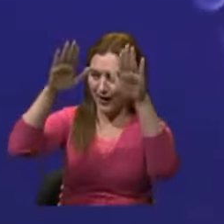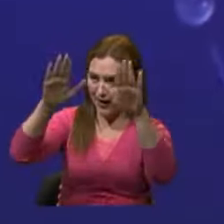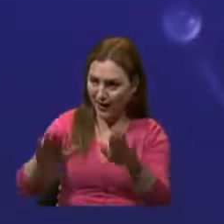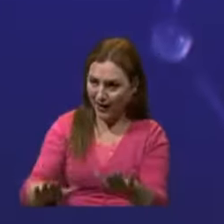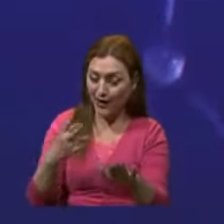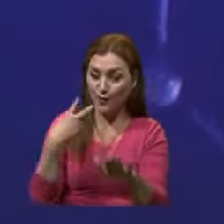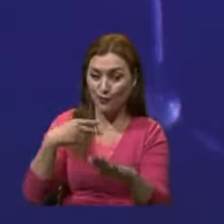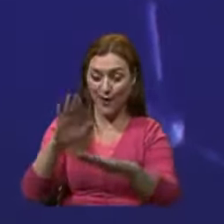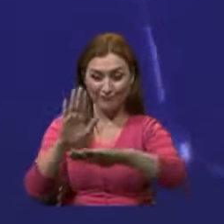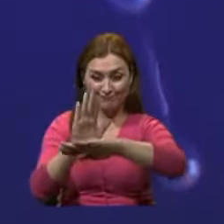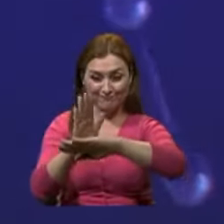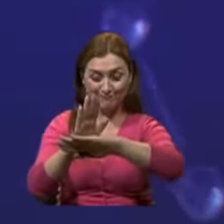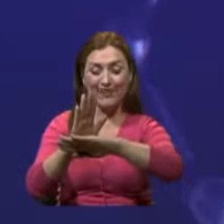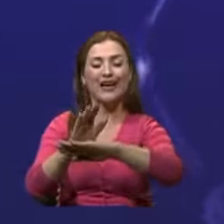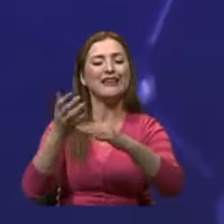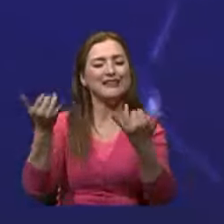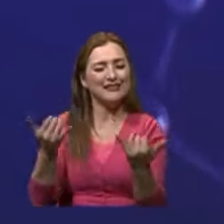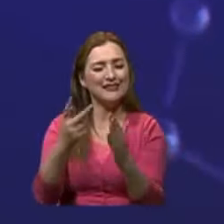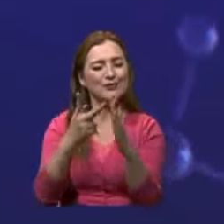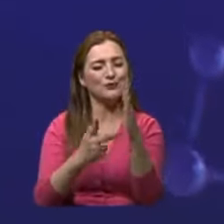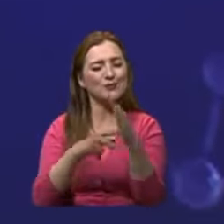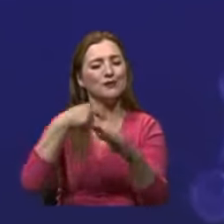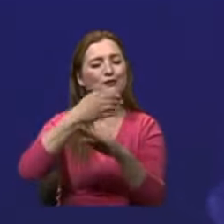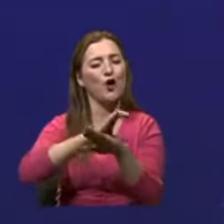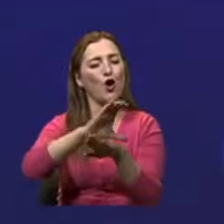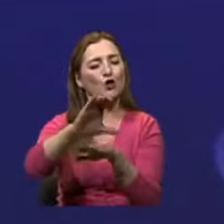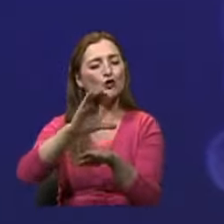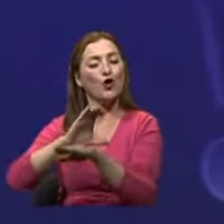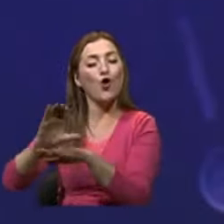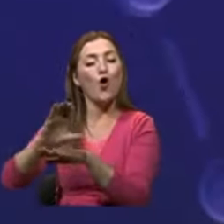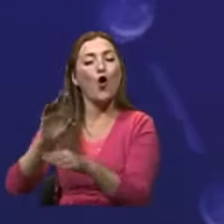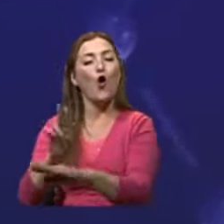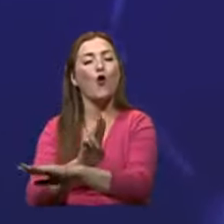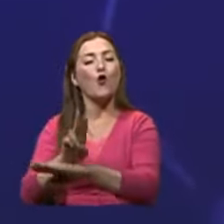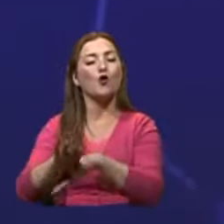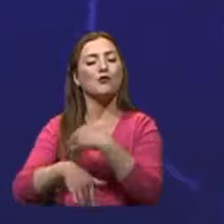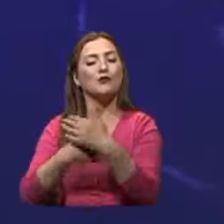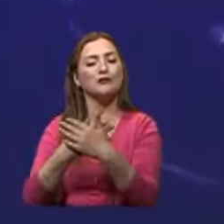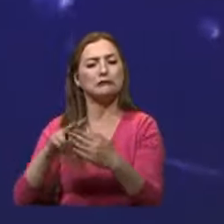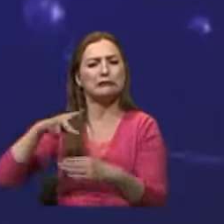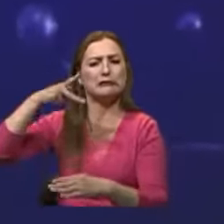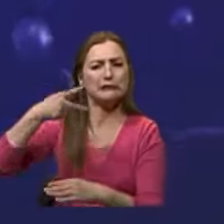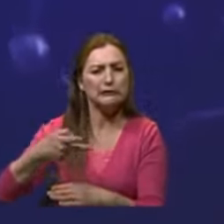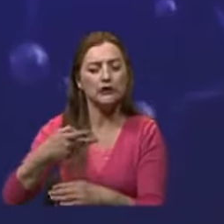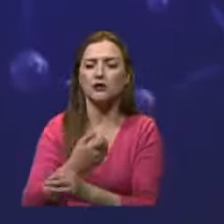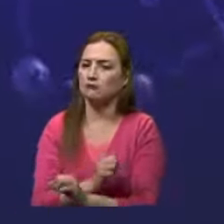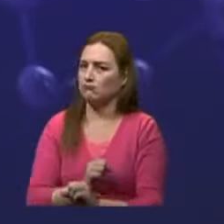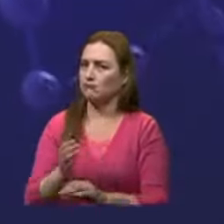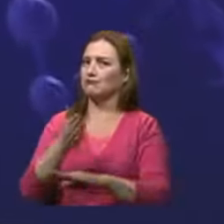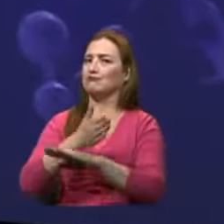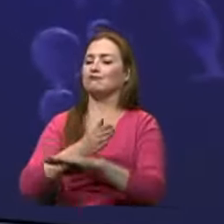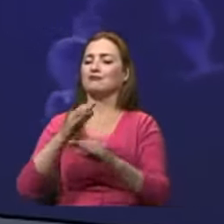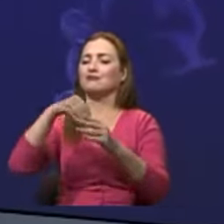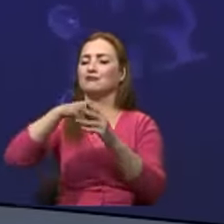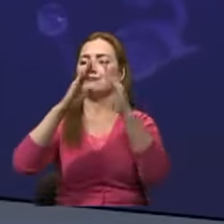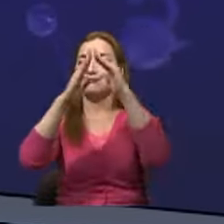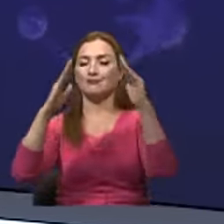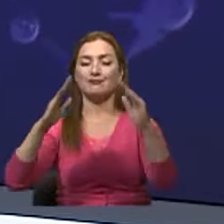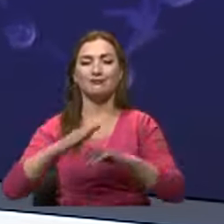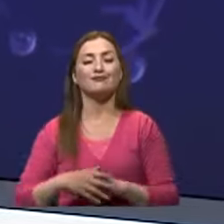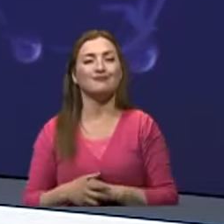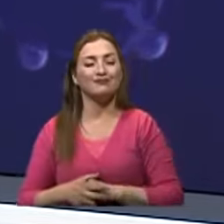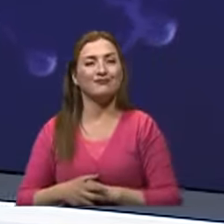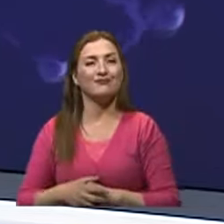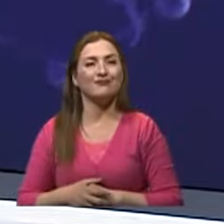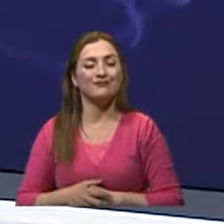con nosotros porque más adelante tendremos todos los consejos útiles para evitar caídas en casa y al aire libre. También vamos a